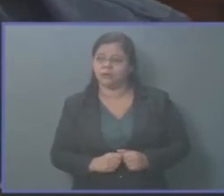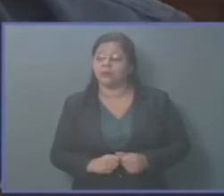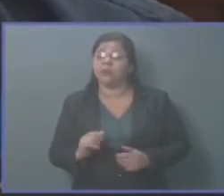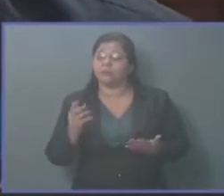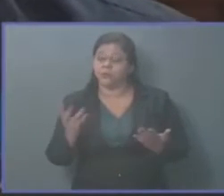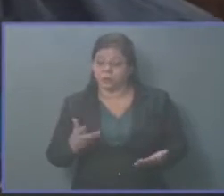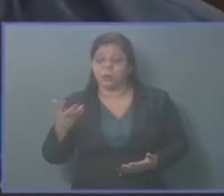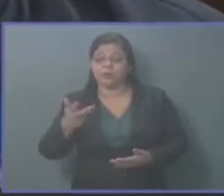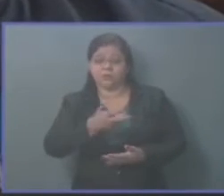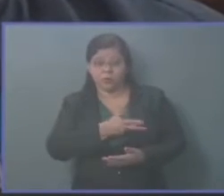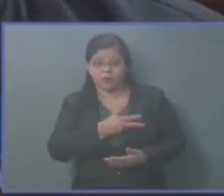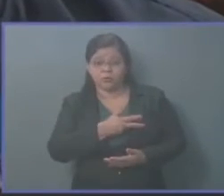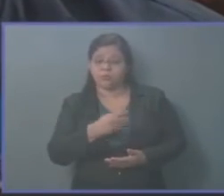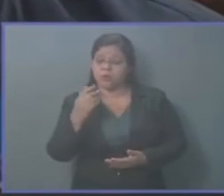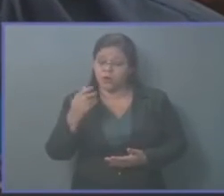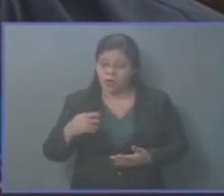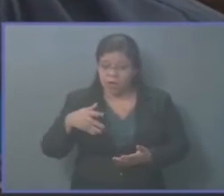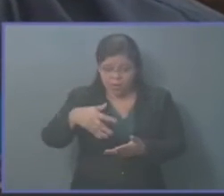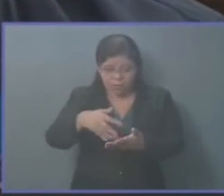porque nosotros le debemos al pueblo.